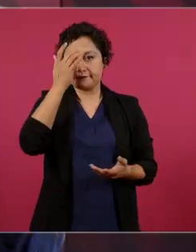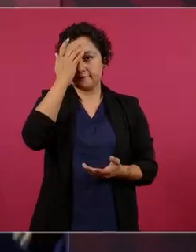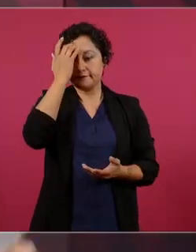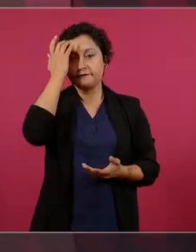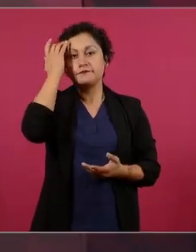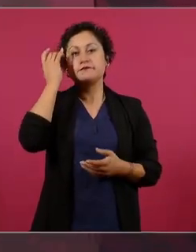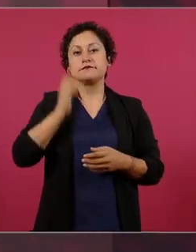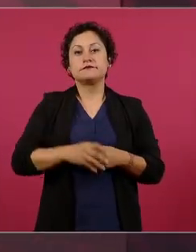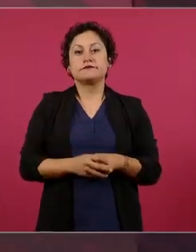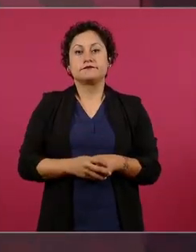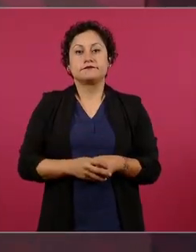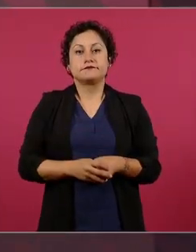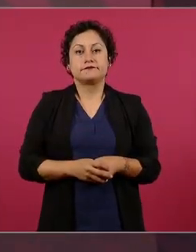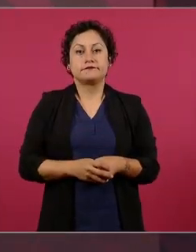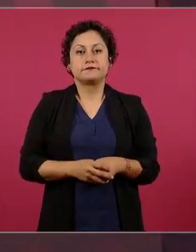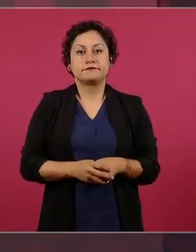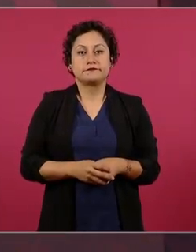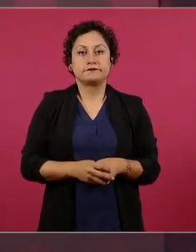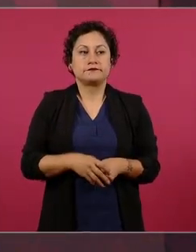quejándose